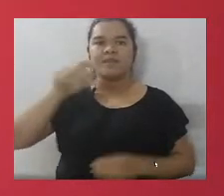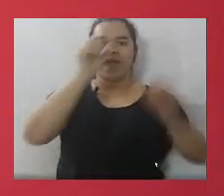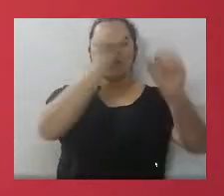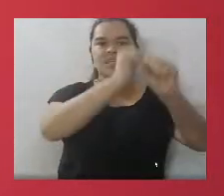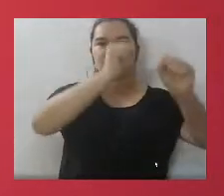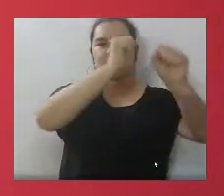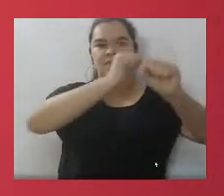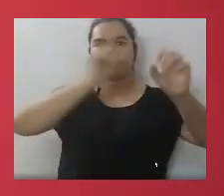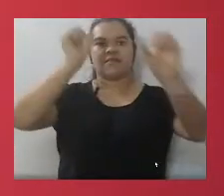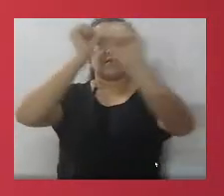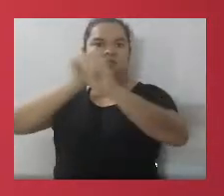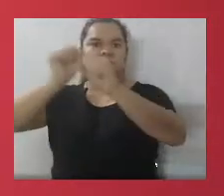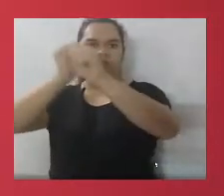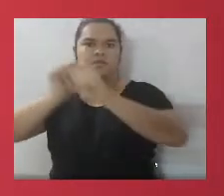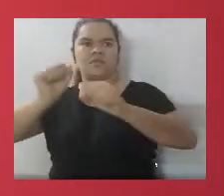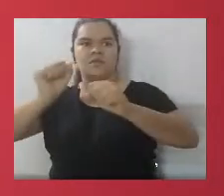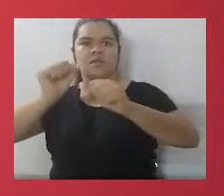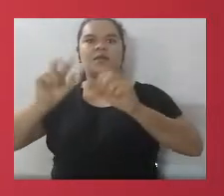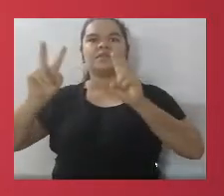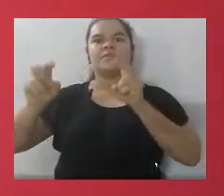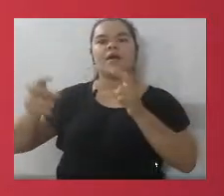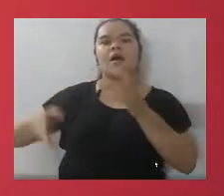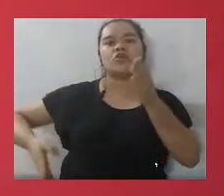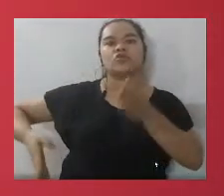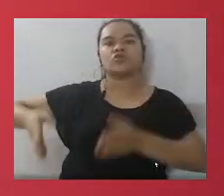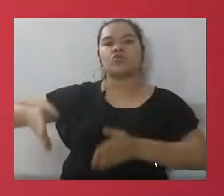tiene relación directa con la robótica.